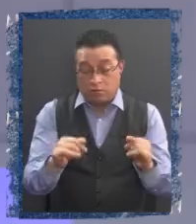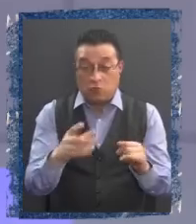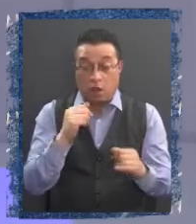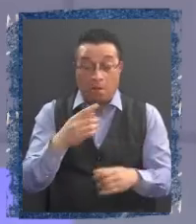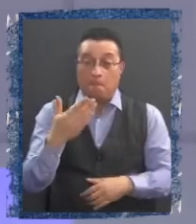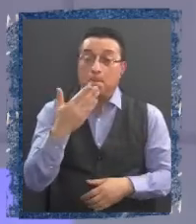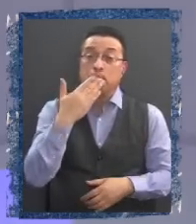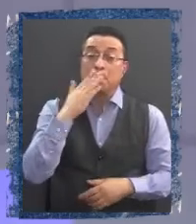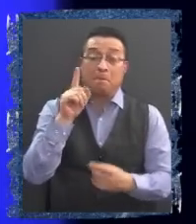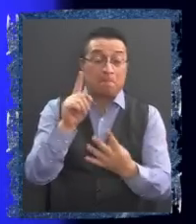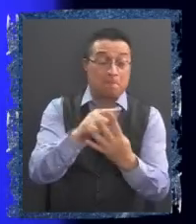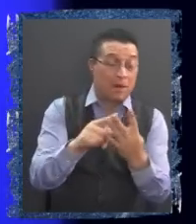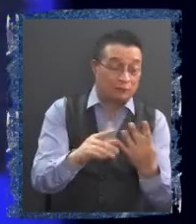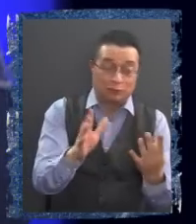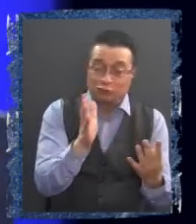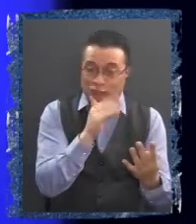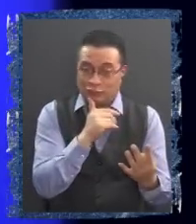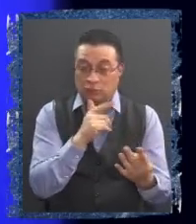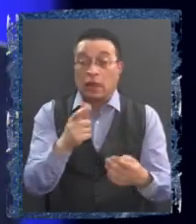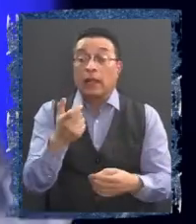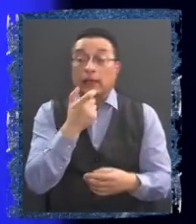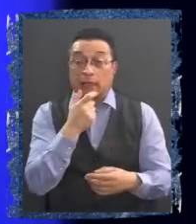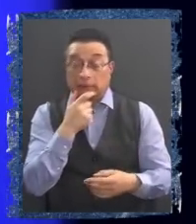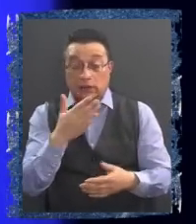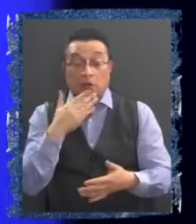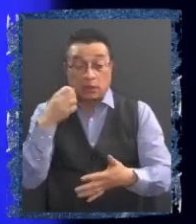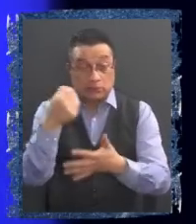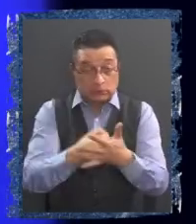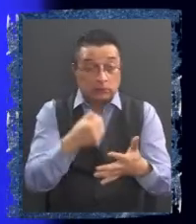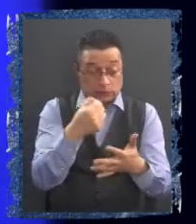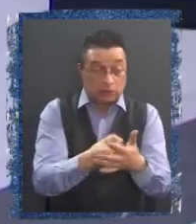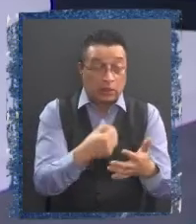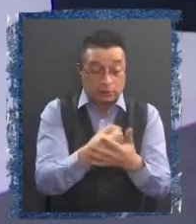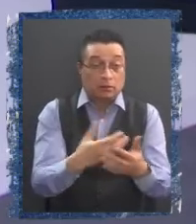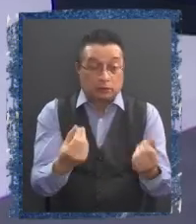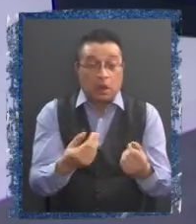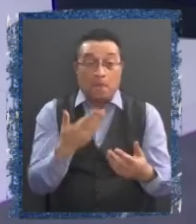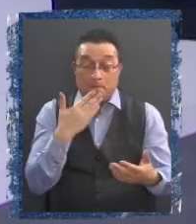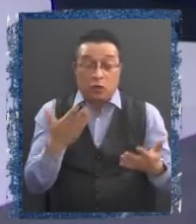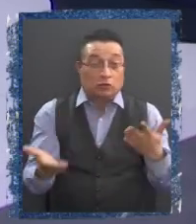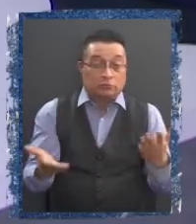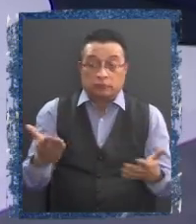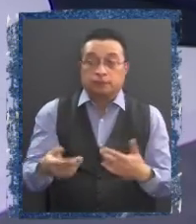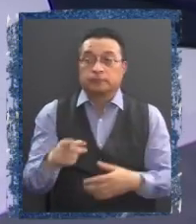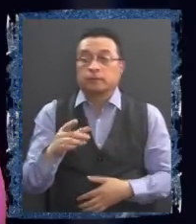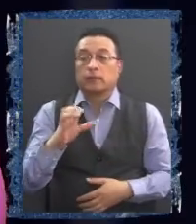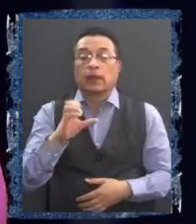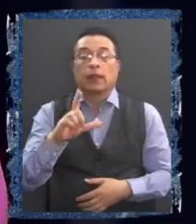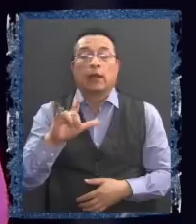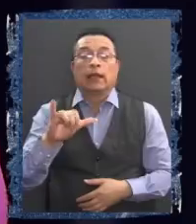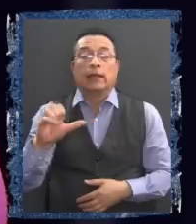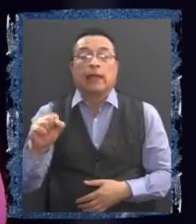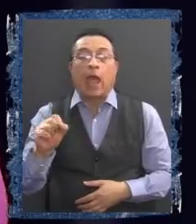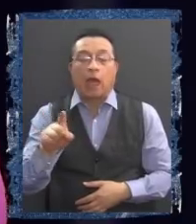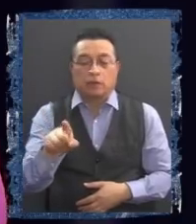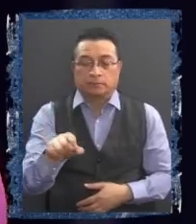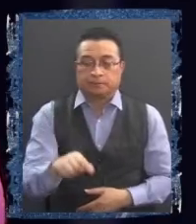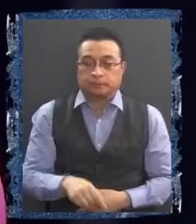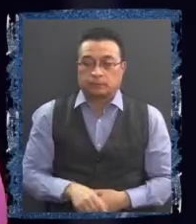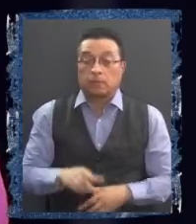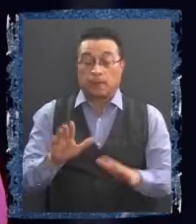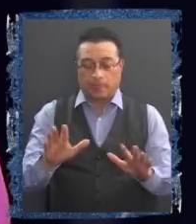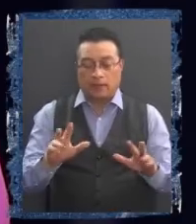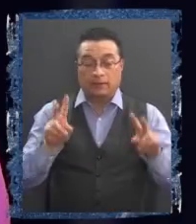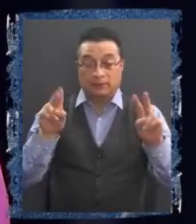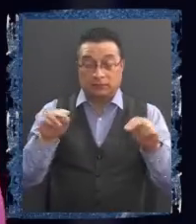hecho, todos los países están luchando, incluso Inglaterra, Así es. todos los países luchan por mantener esto a Así flote. es. Elia. Mira, la salud